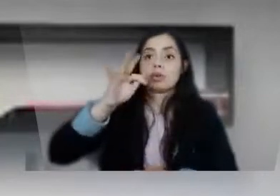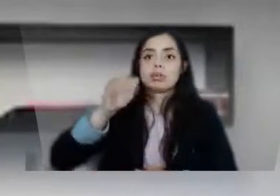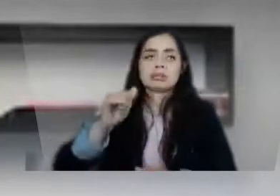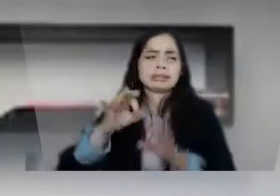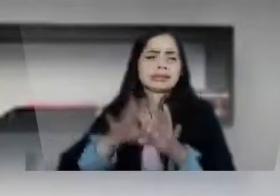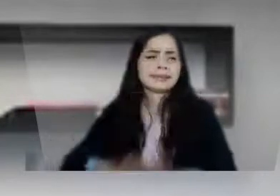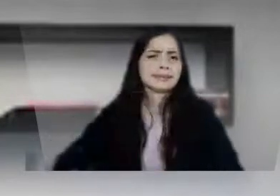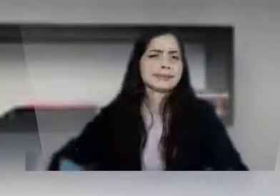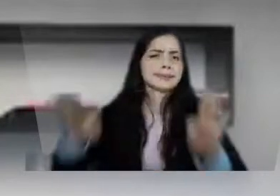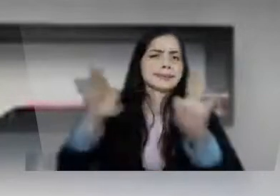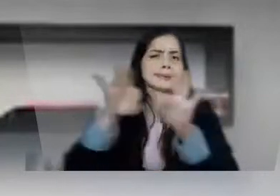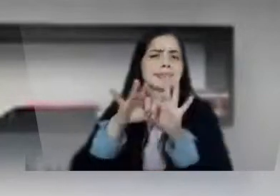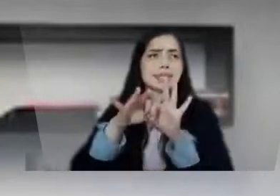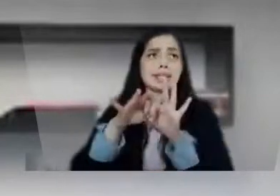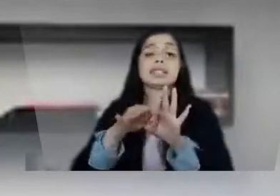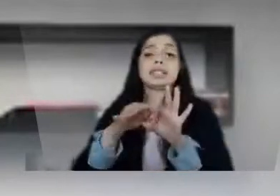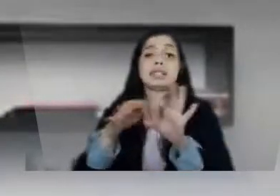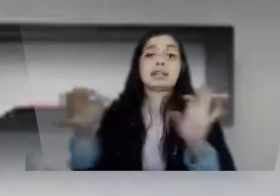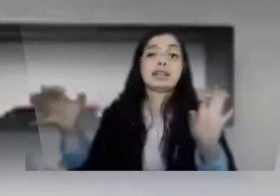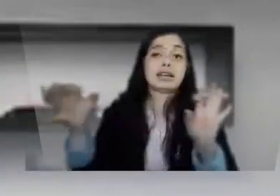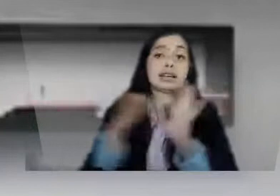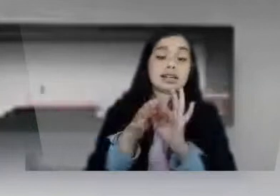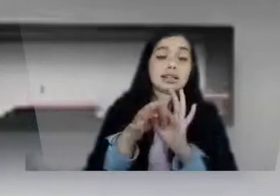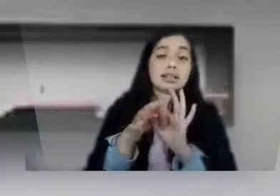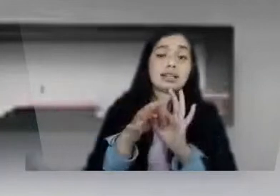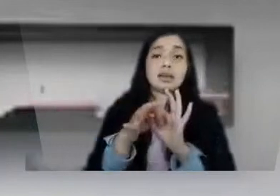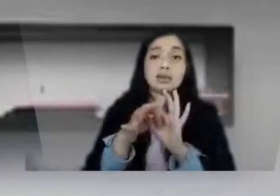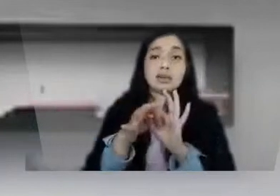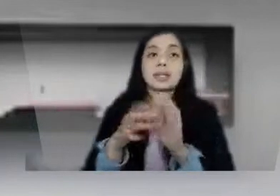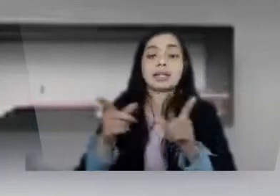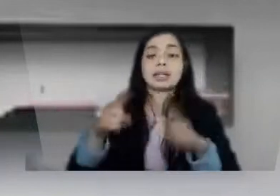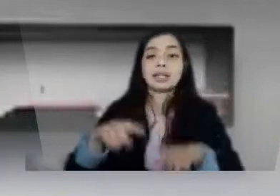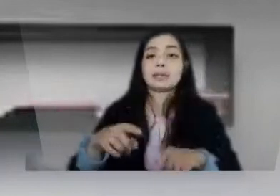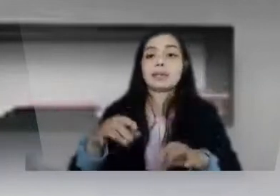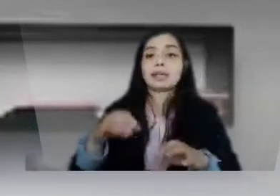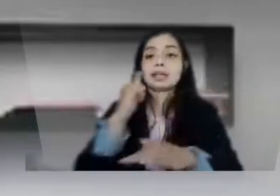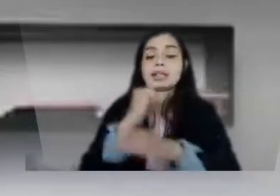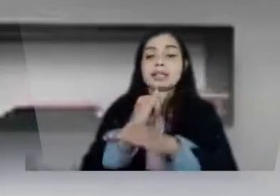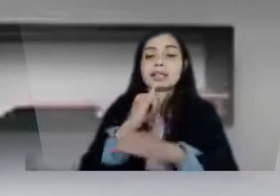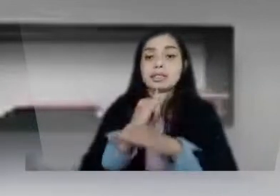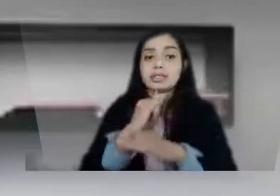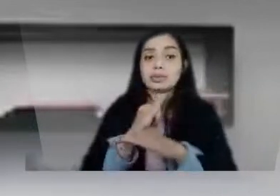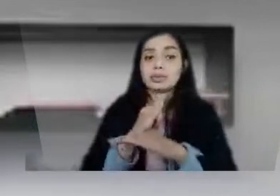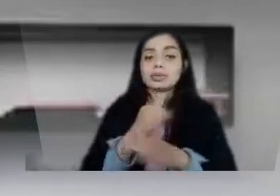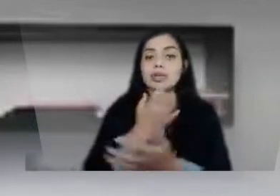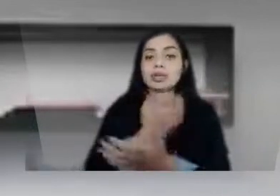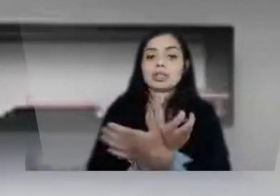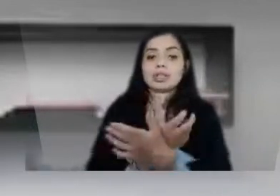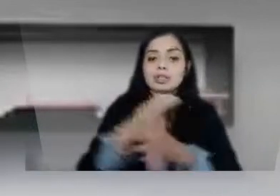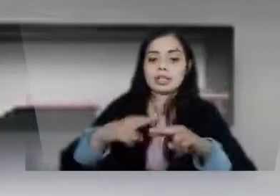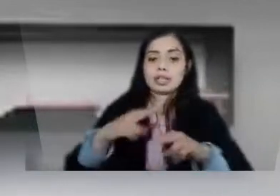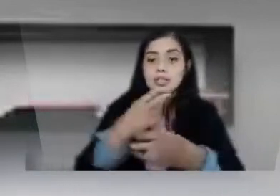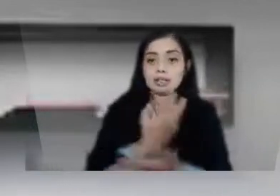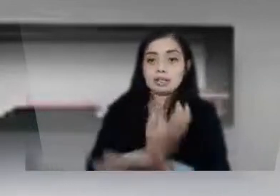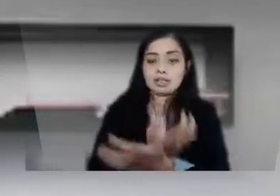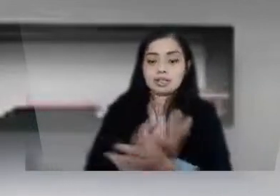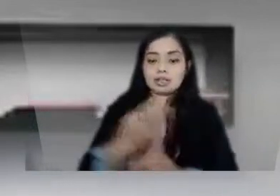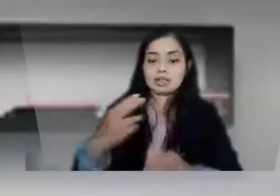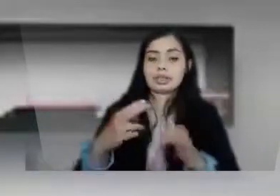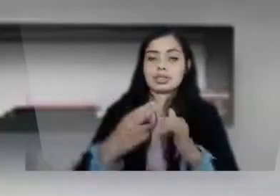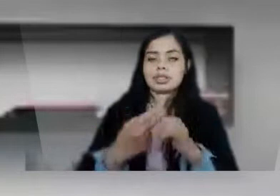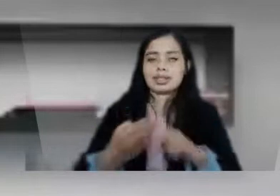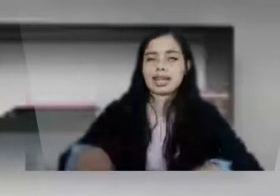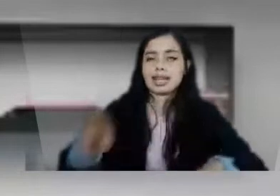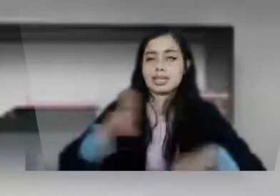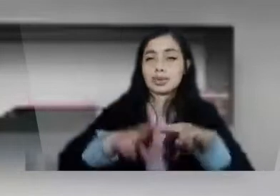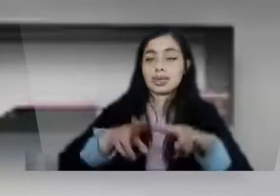de expediciones bio, también al Instituto de Ciencias Naturales de la Universidad Nacional de Colombia, a la Universidad de los Andes, al